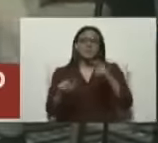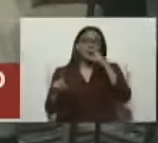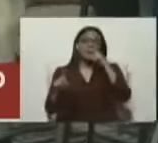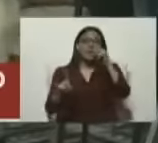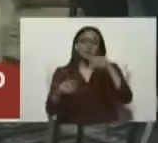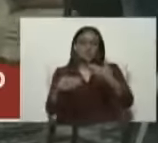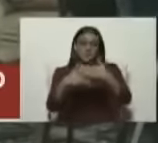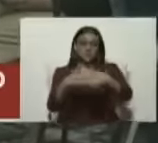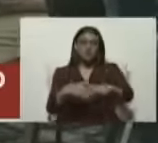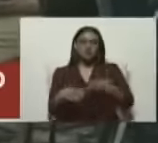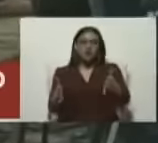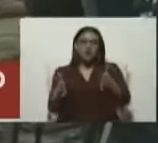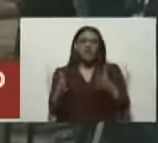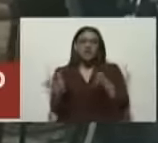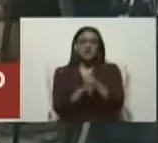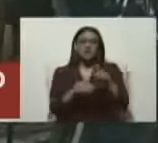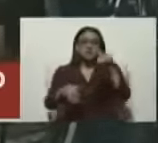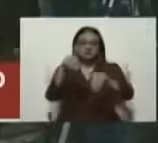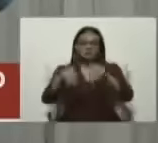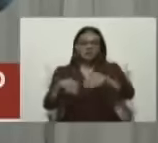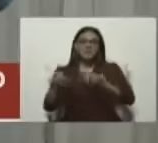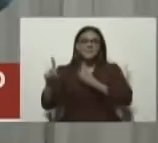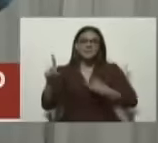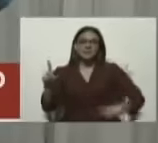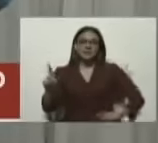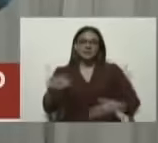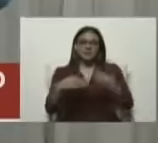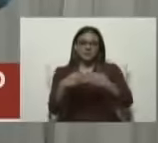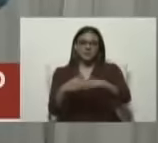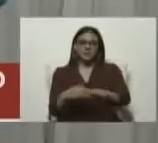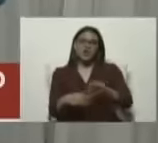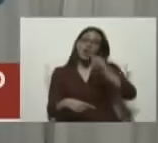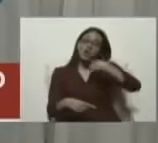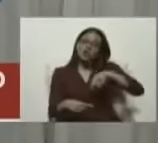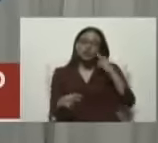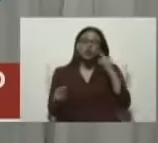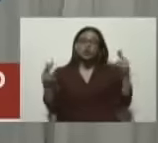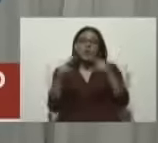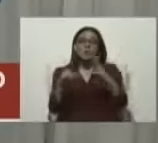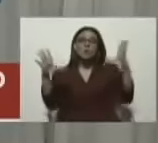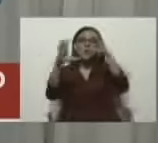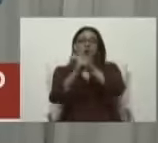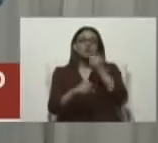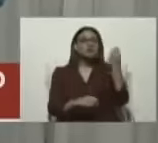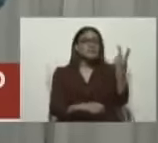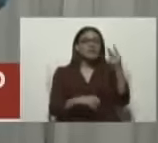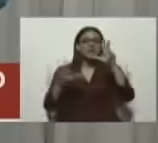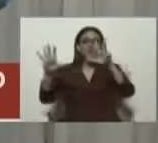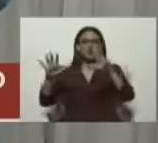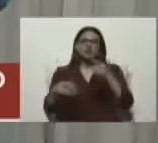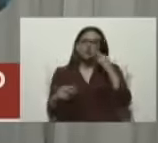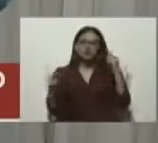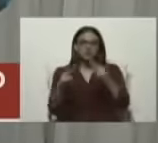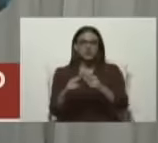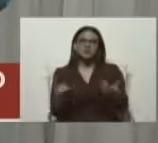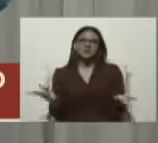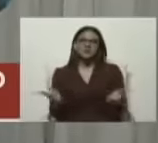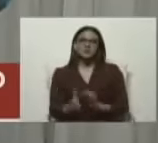elecciones presidenciales. Nos vemos la noche del 28.